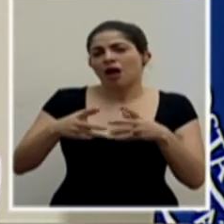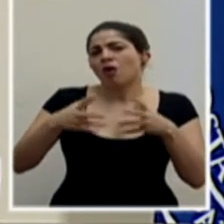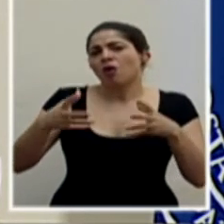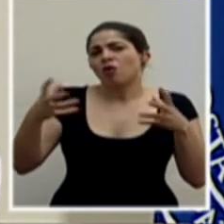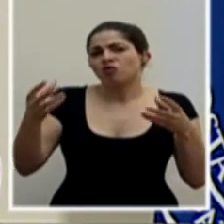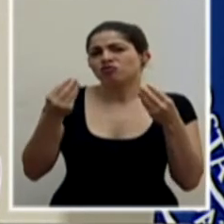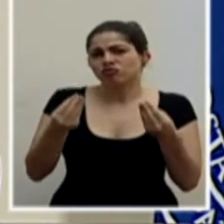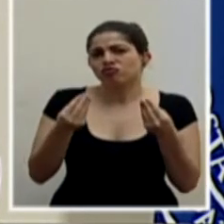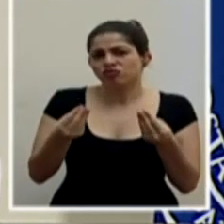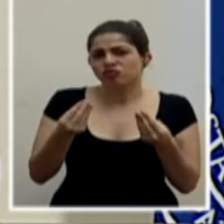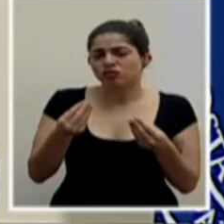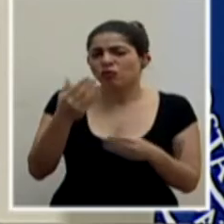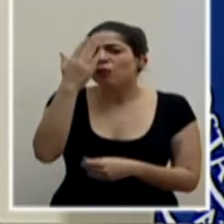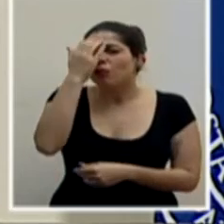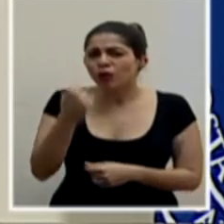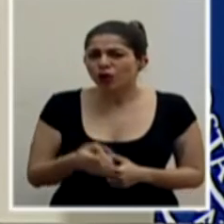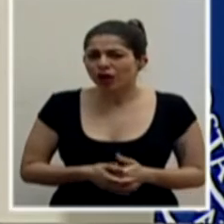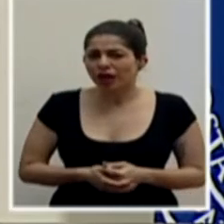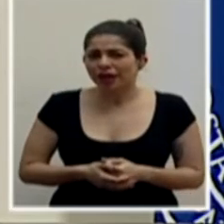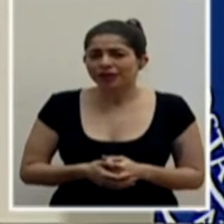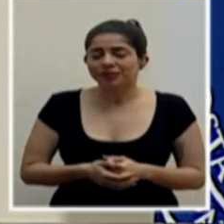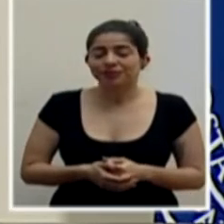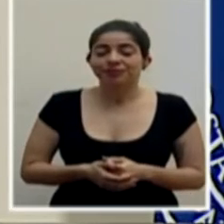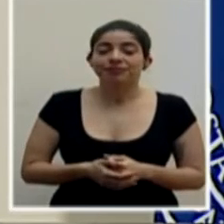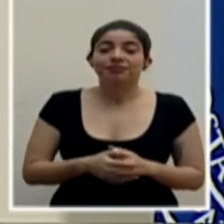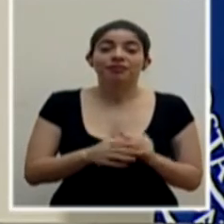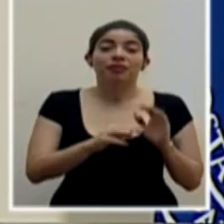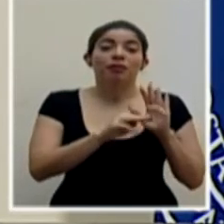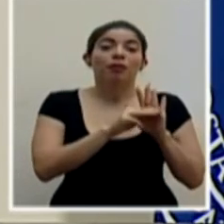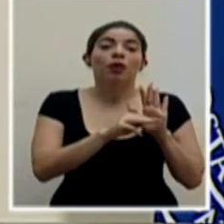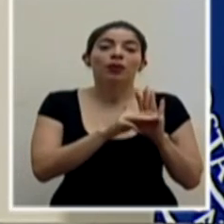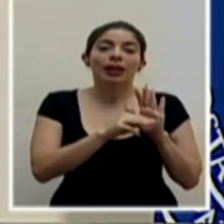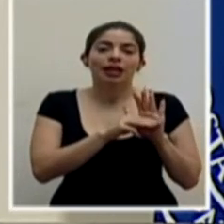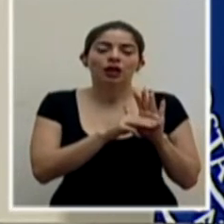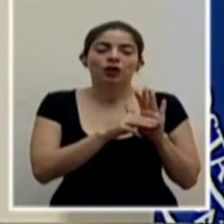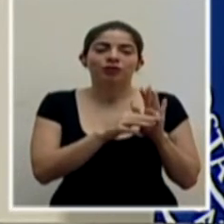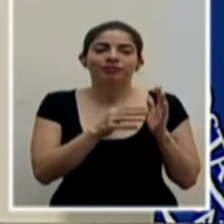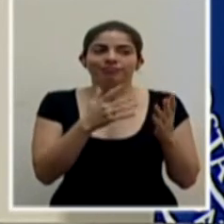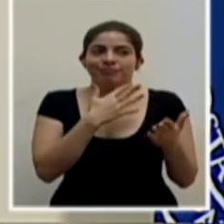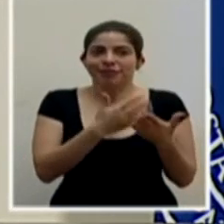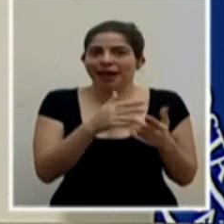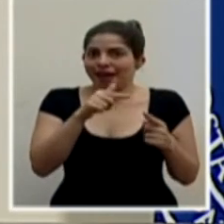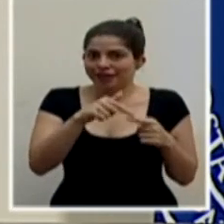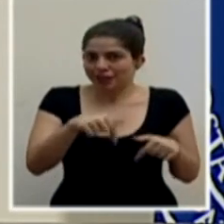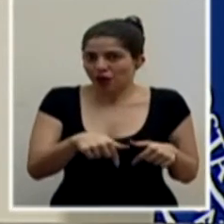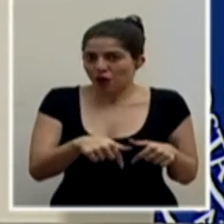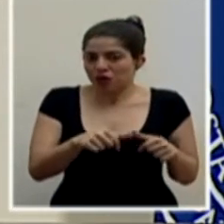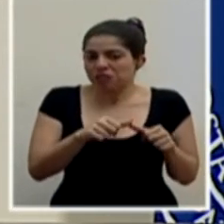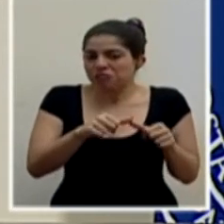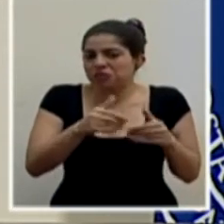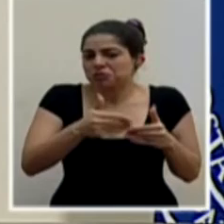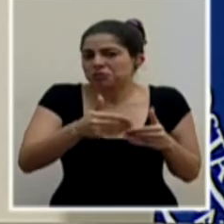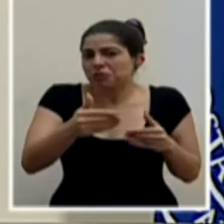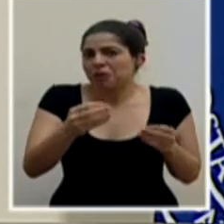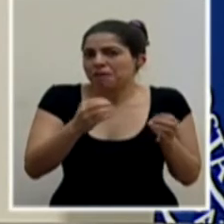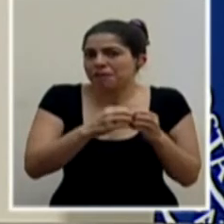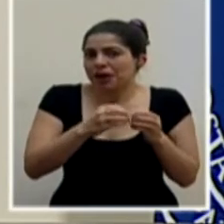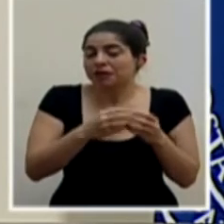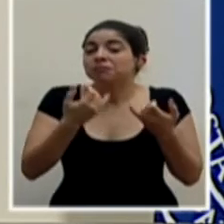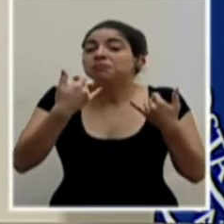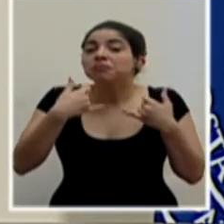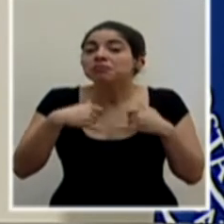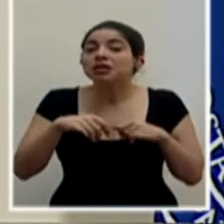enormemente, porque el modelo hasta el día de hoy, y va a continuar unos días más, mientras no